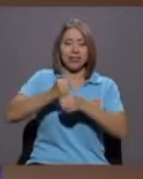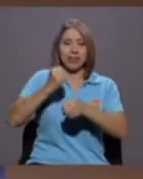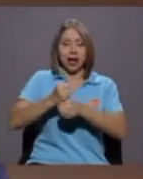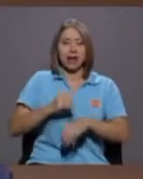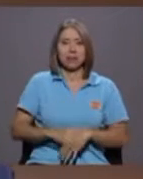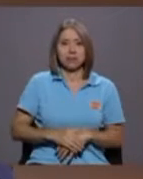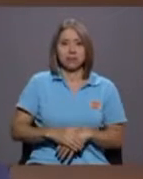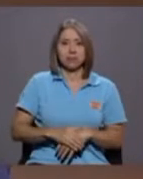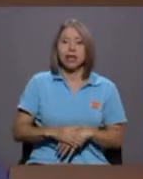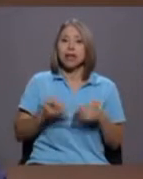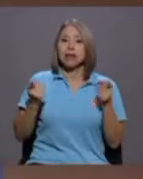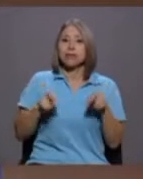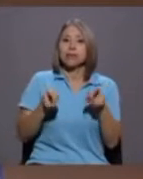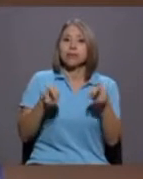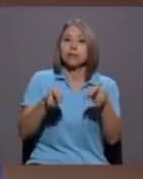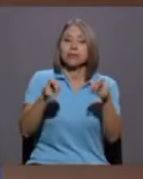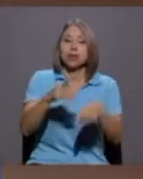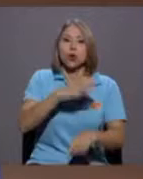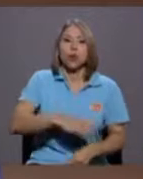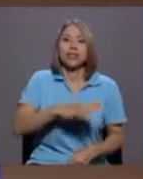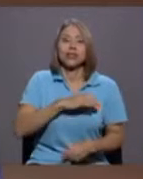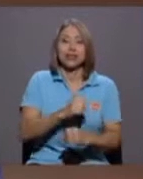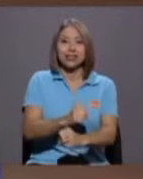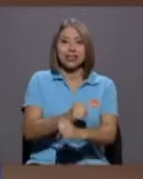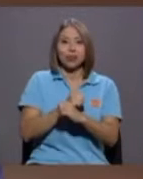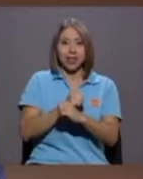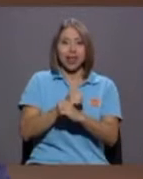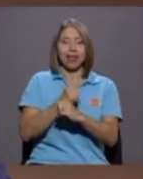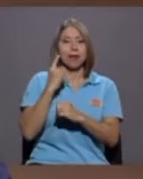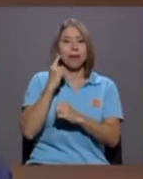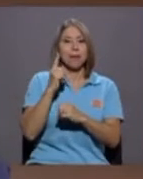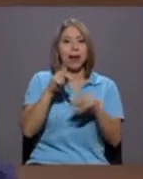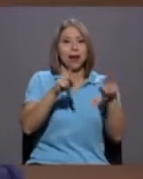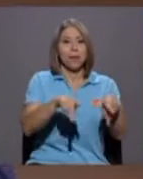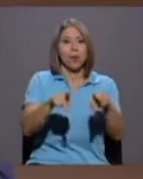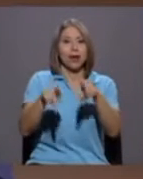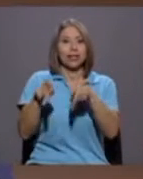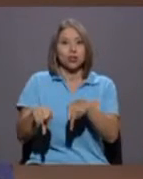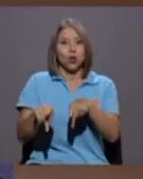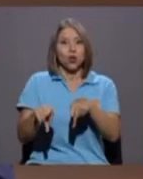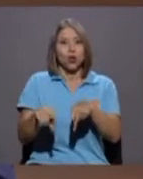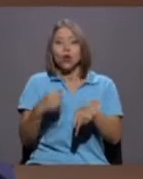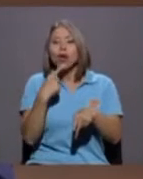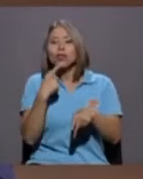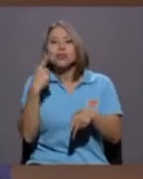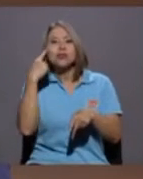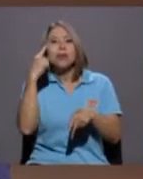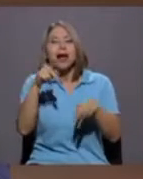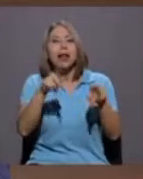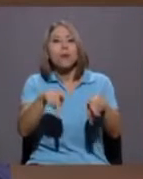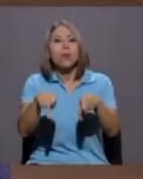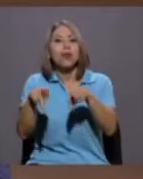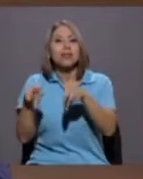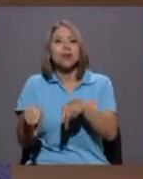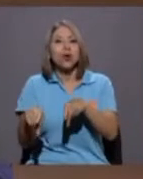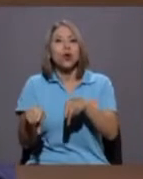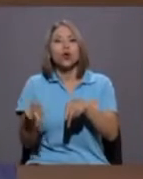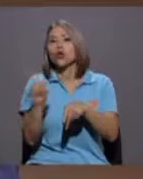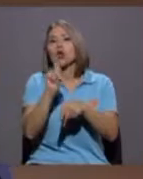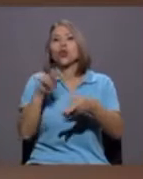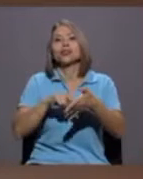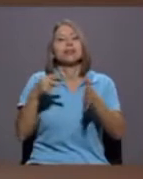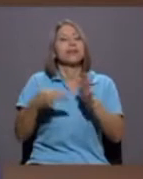generando condiciones de seguridad para la población. Pero cuando decimos para la población, no es el tema de